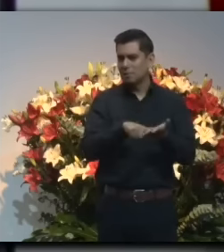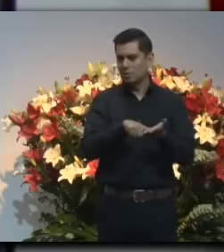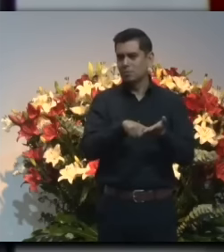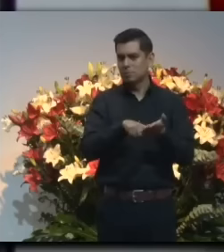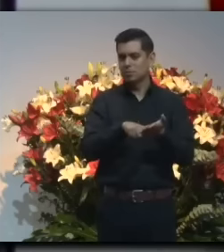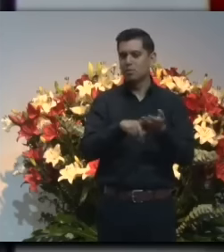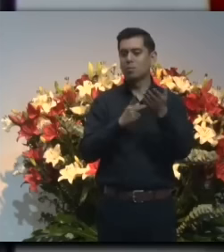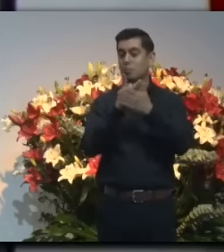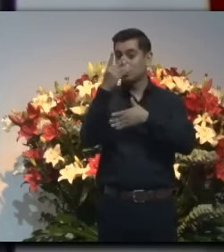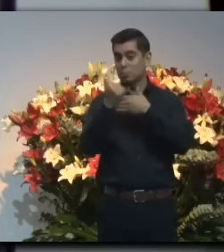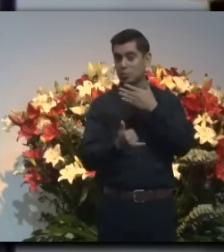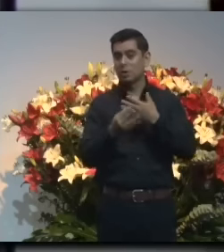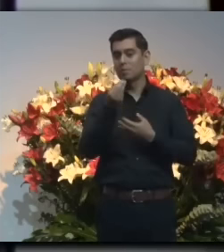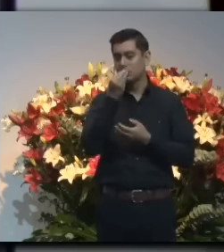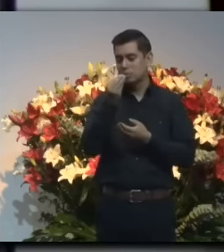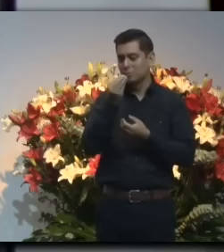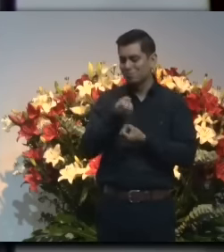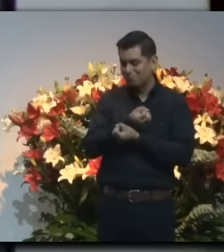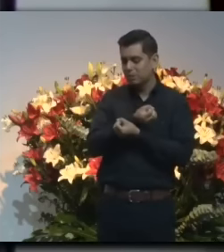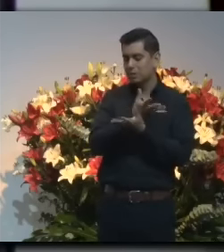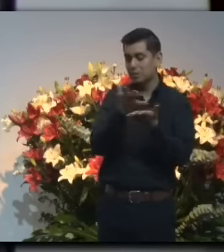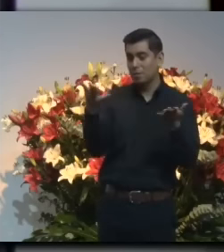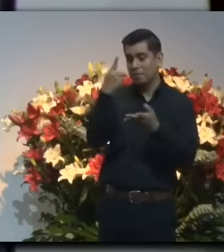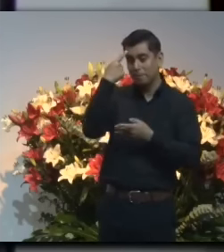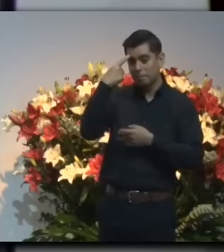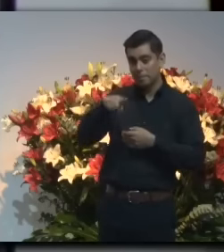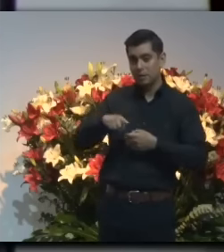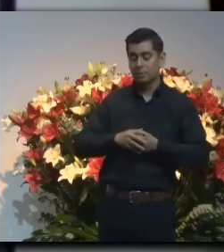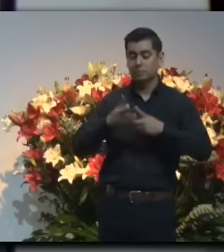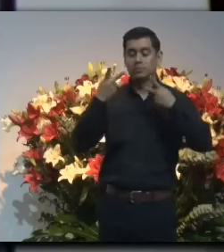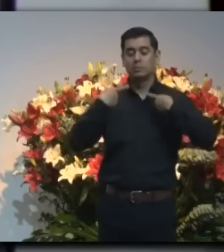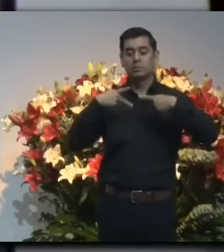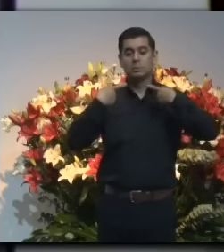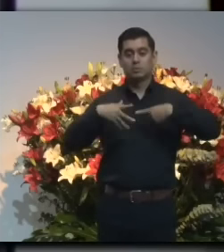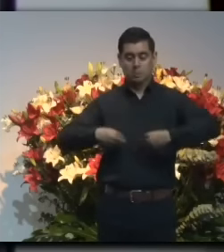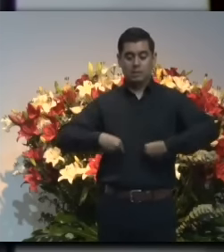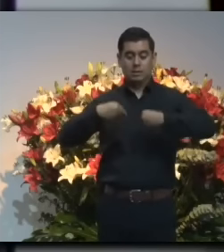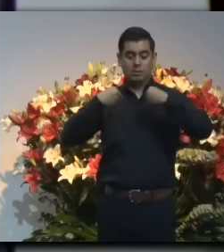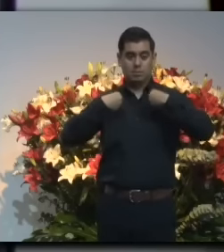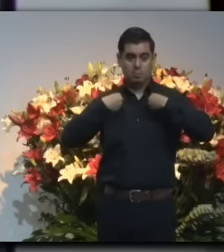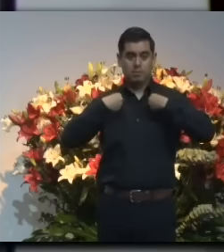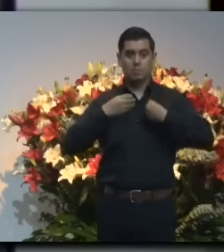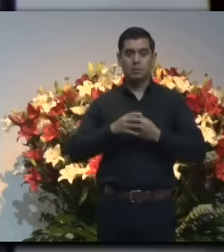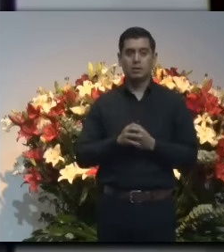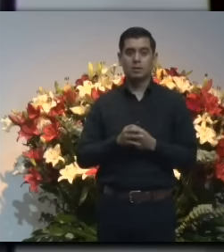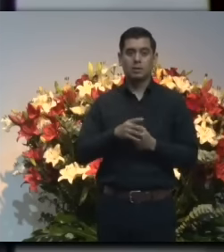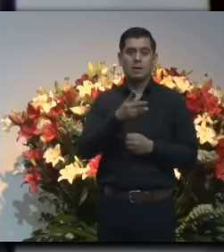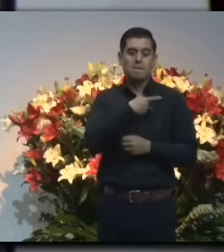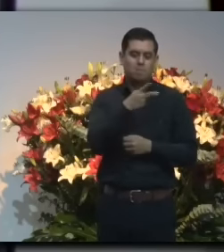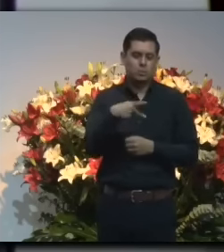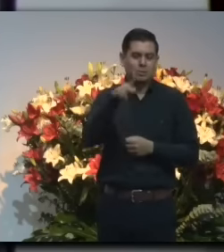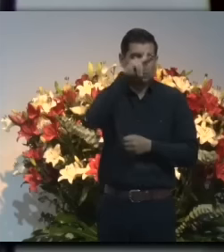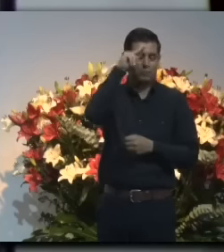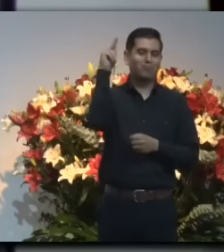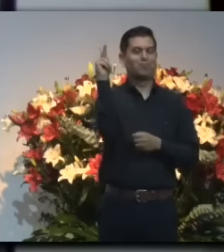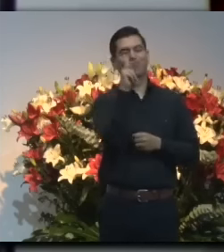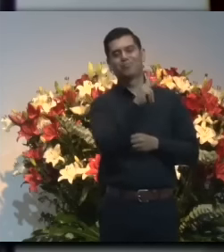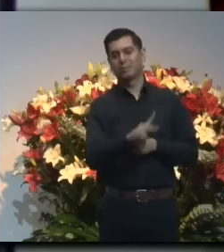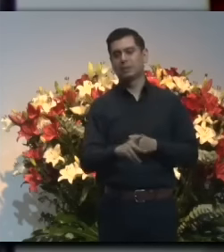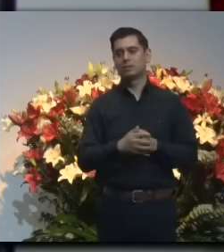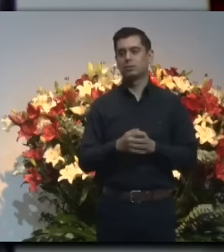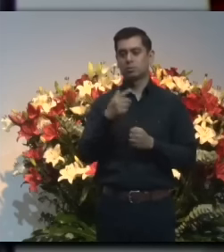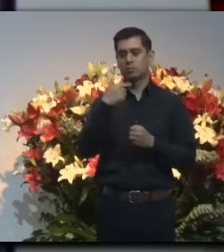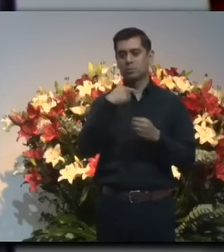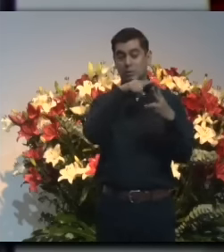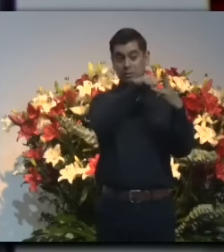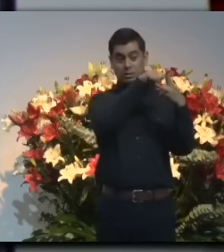que yo planteé el día de ayer para que las personas que viven en pobreza extrema, yo creo que de los tres candidatos